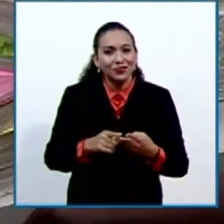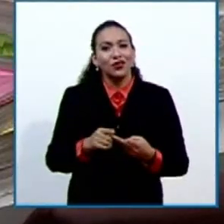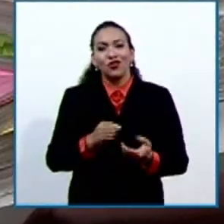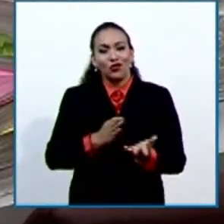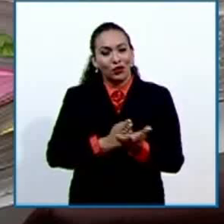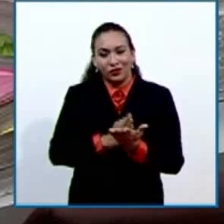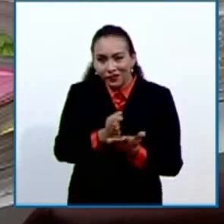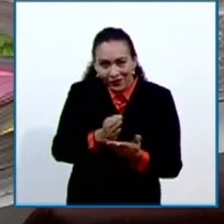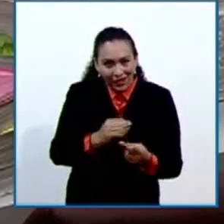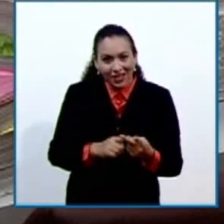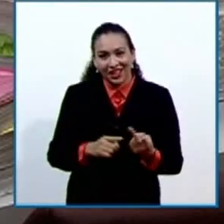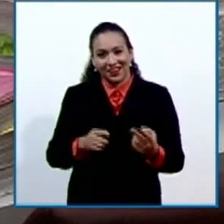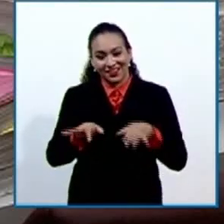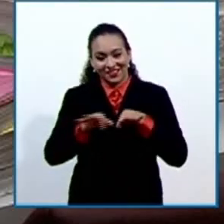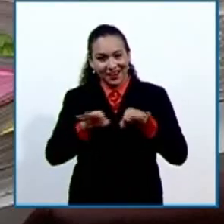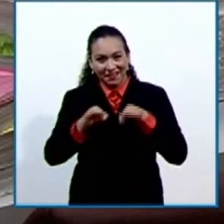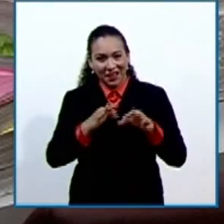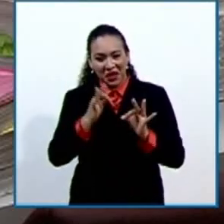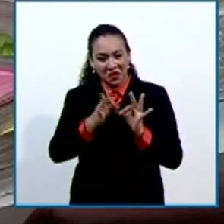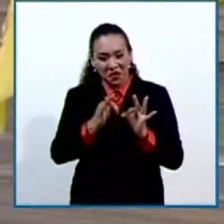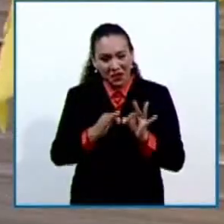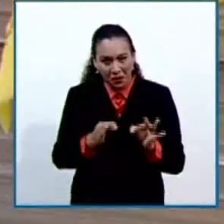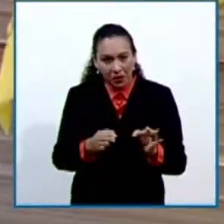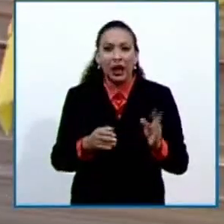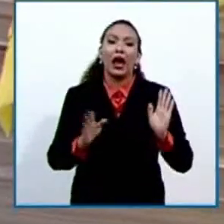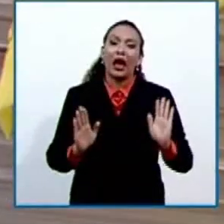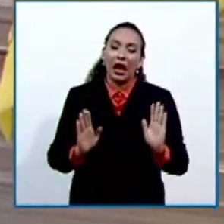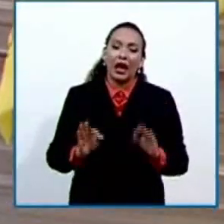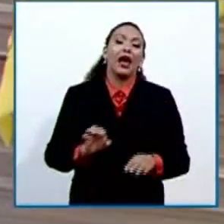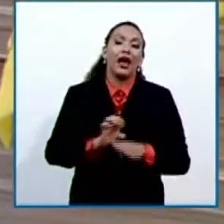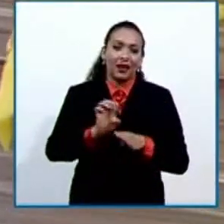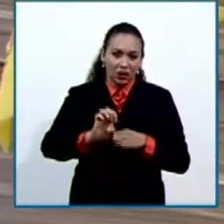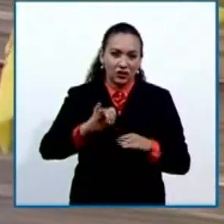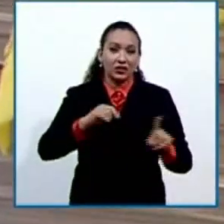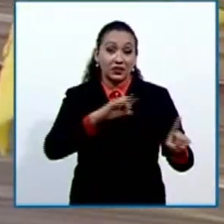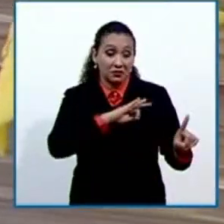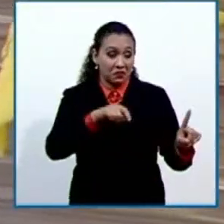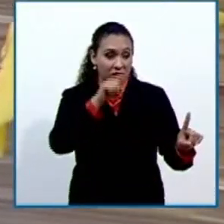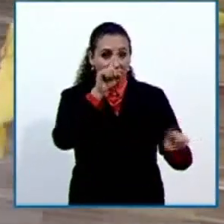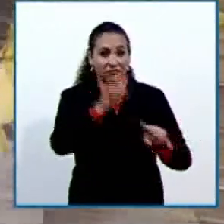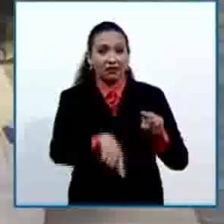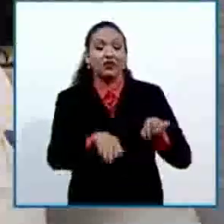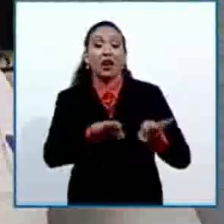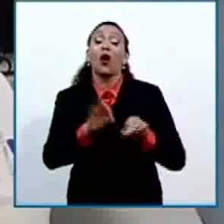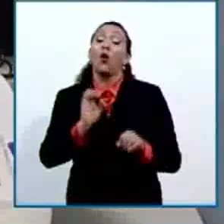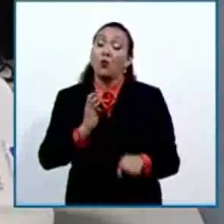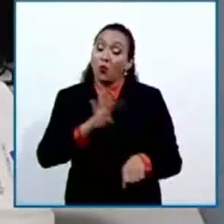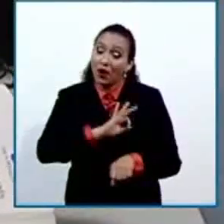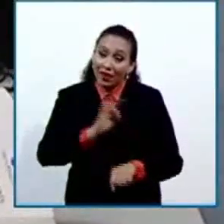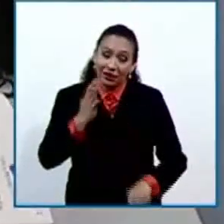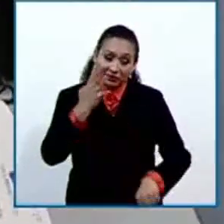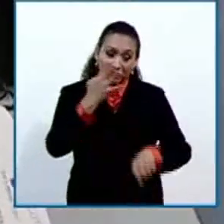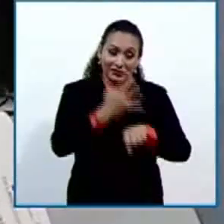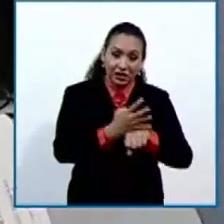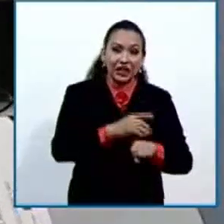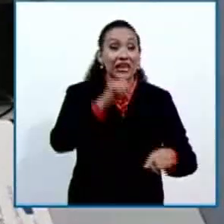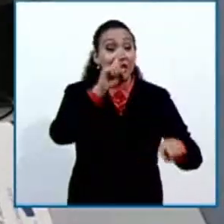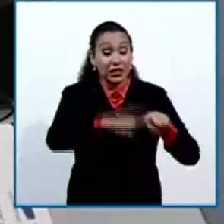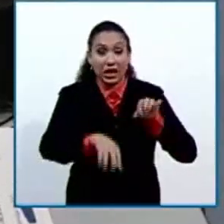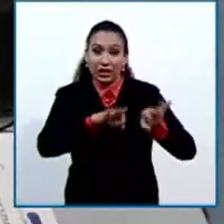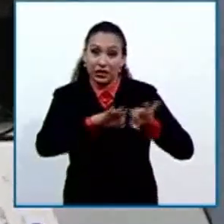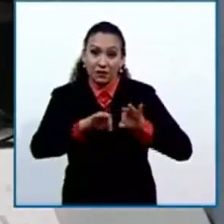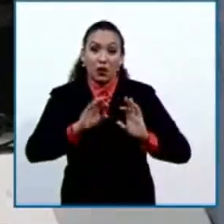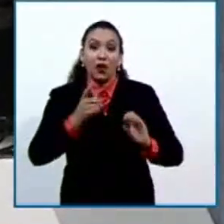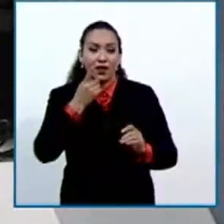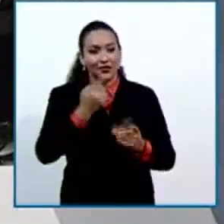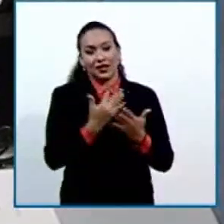imparcialidad y eficiencia en el desempeño del servicio público consistirán en amonestación, suspensión, destitución e